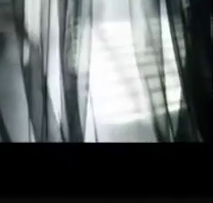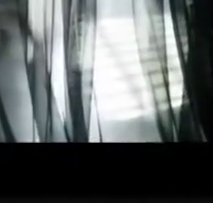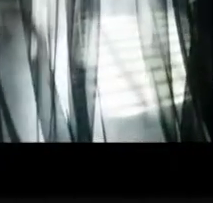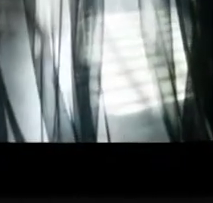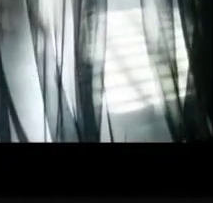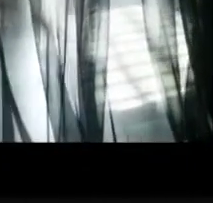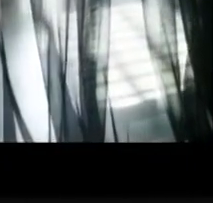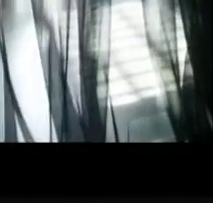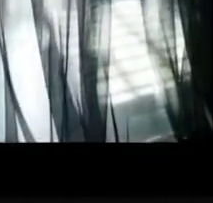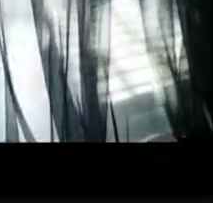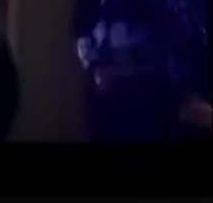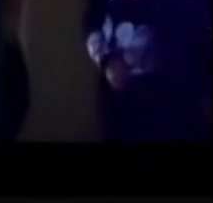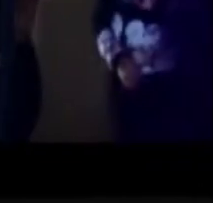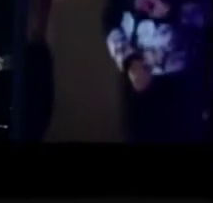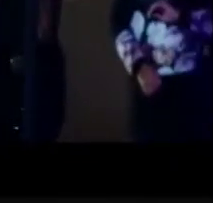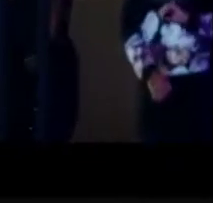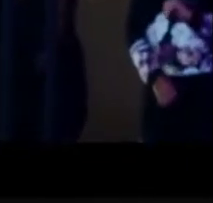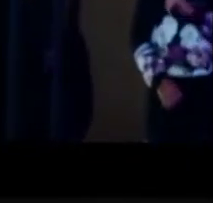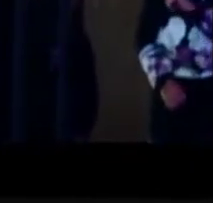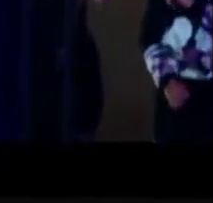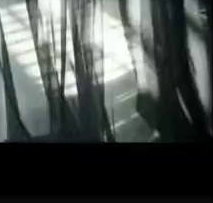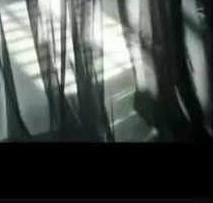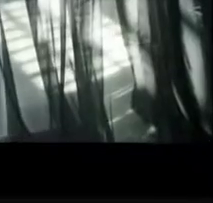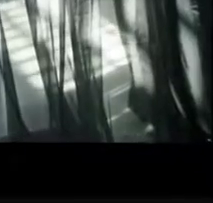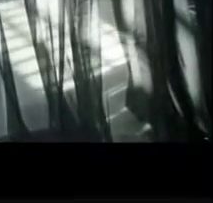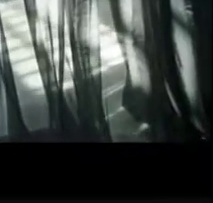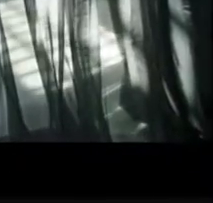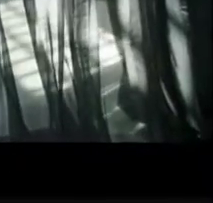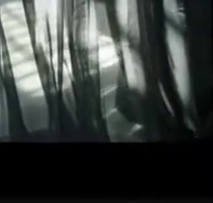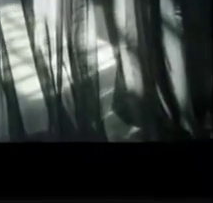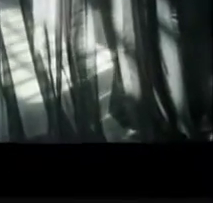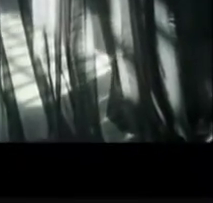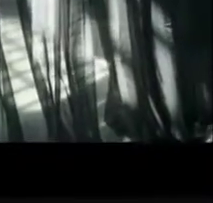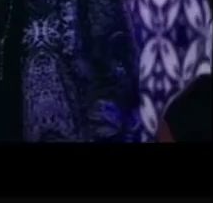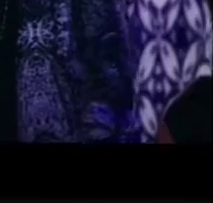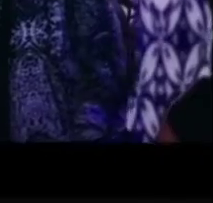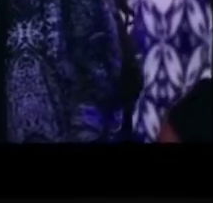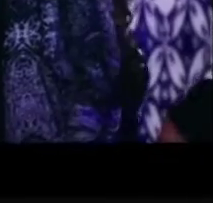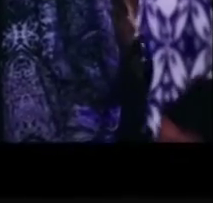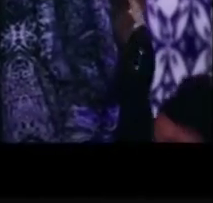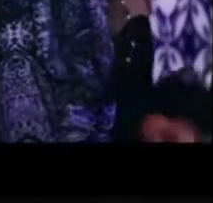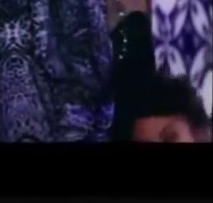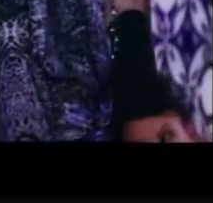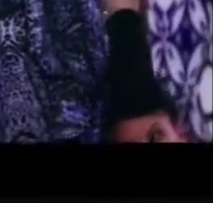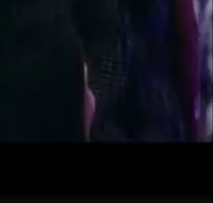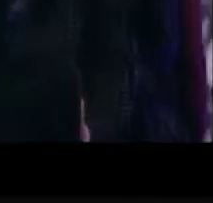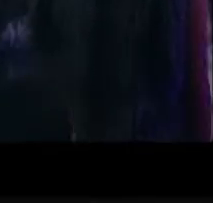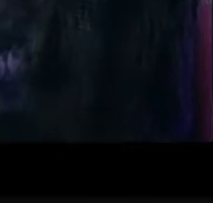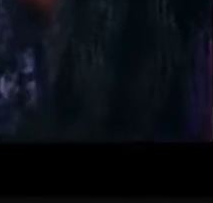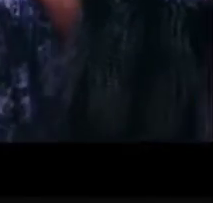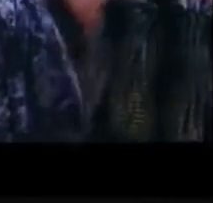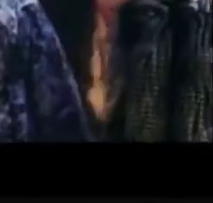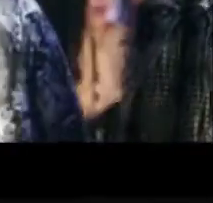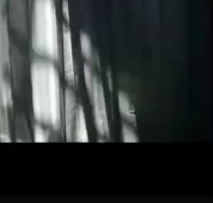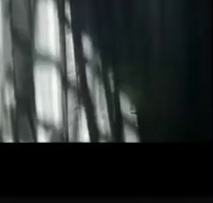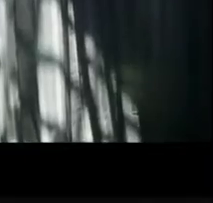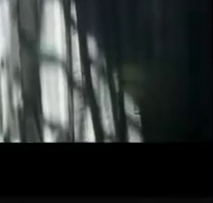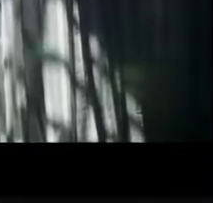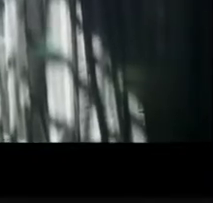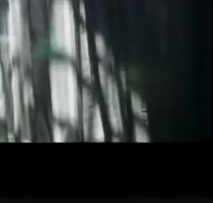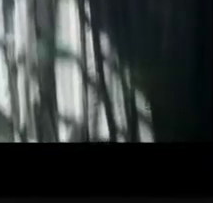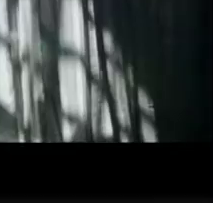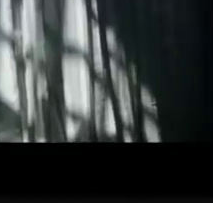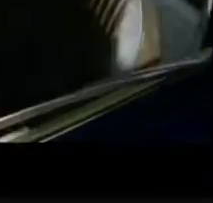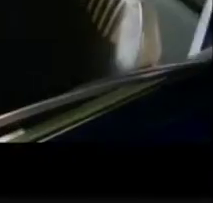la noche rumbeando. Vámonos a casa, que el party siga. Si tú eres fácil, búscame a mí. Si